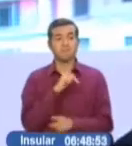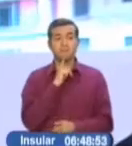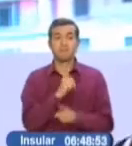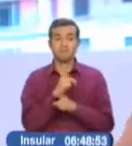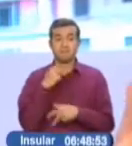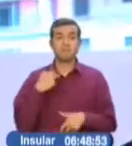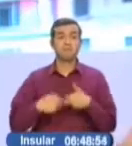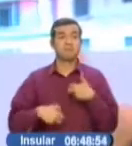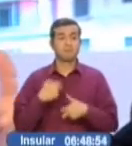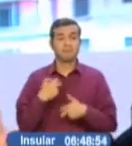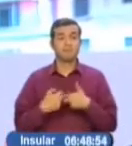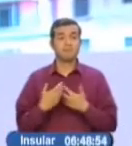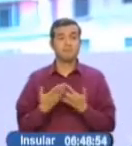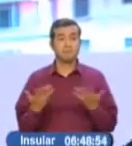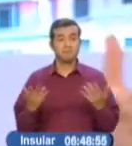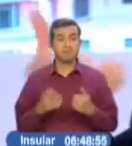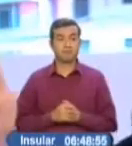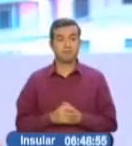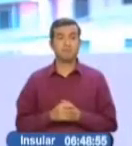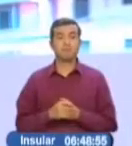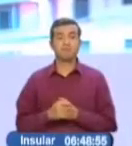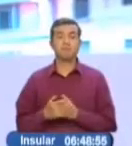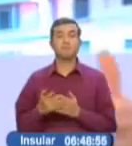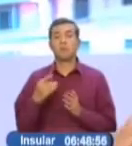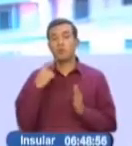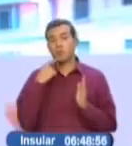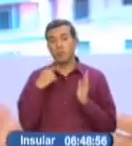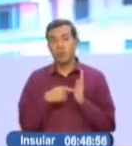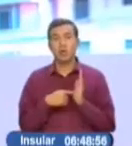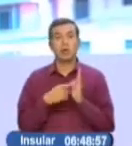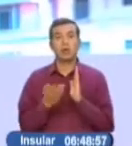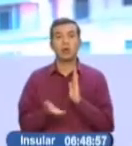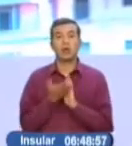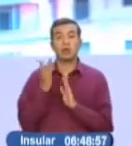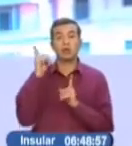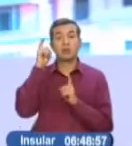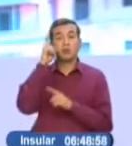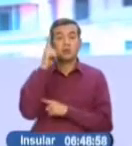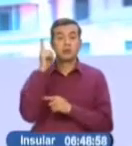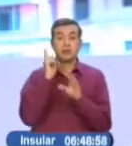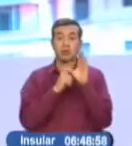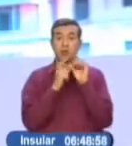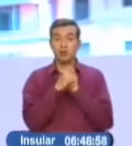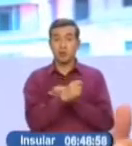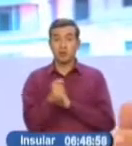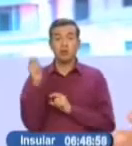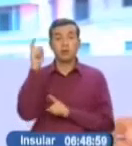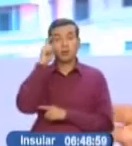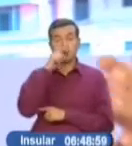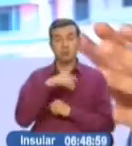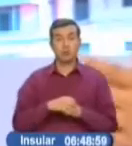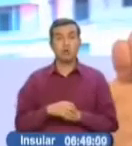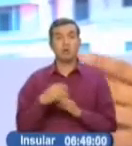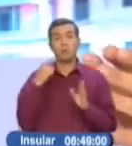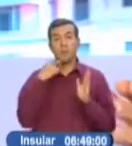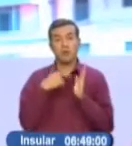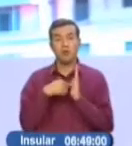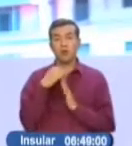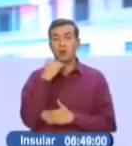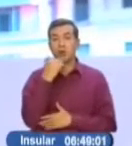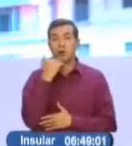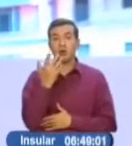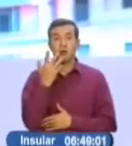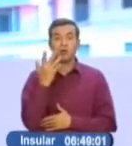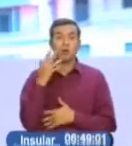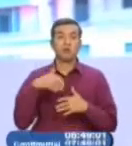las posibilidades de recreación de crecimiento y también, por ende, de redistribución, si es que hacemos un paragón directo